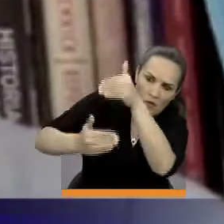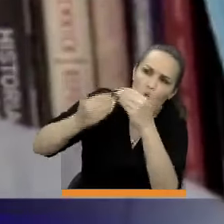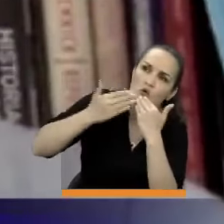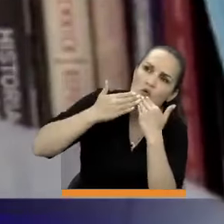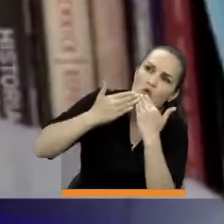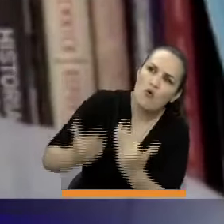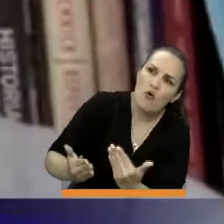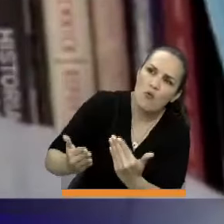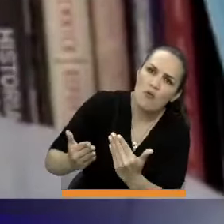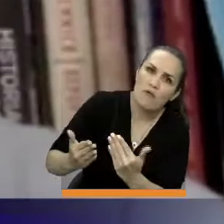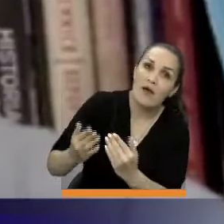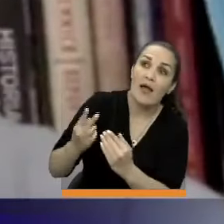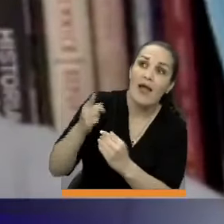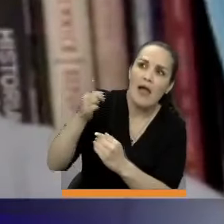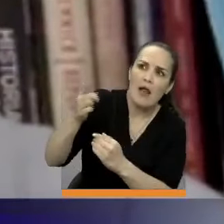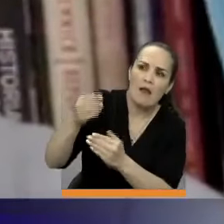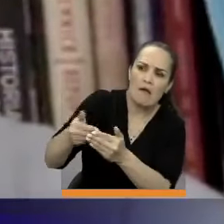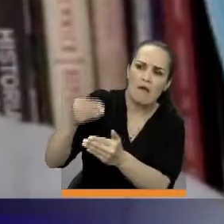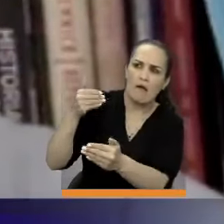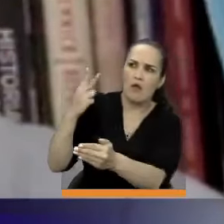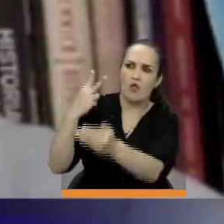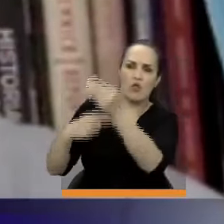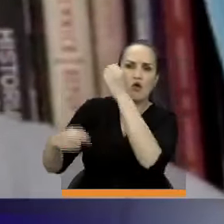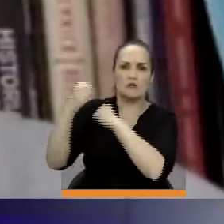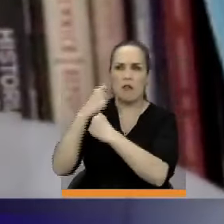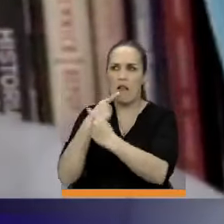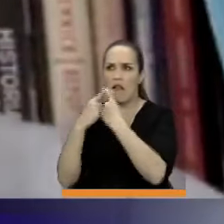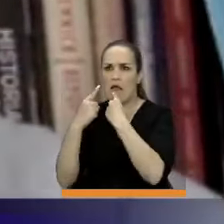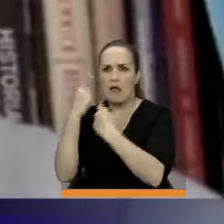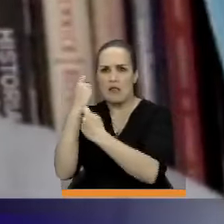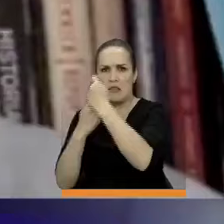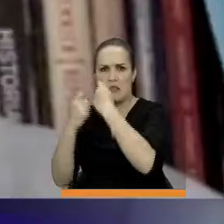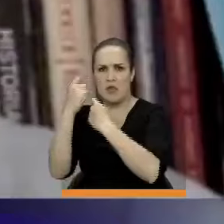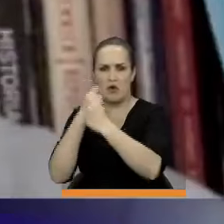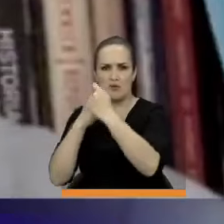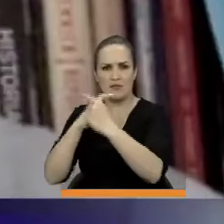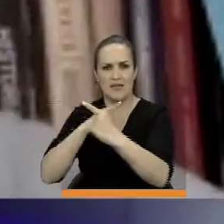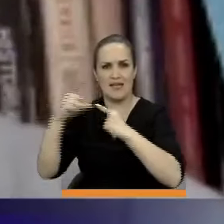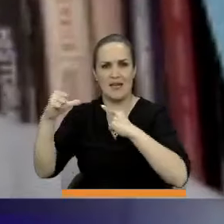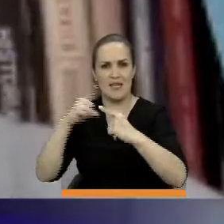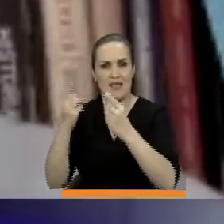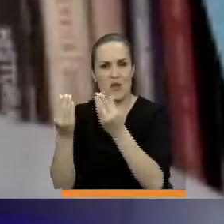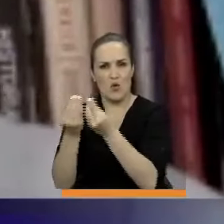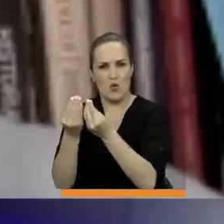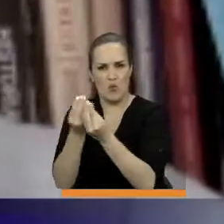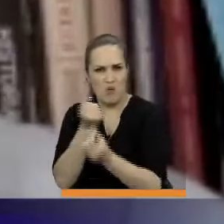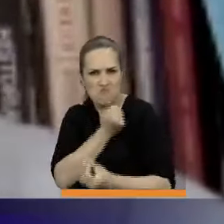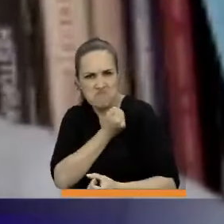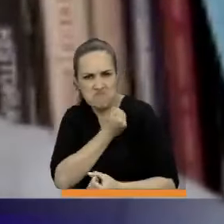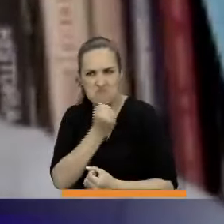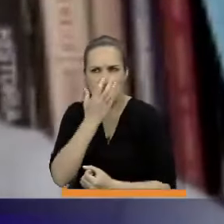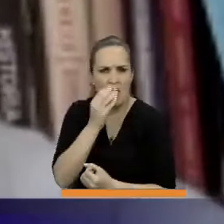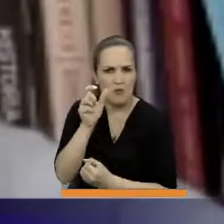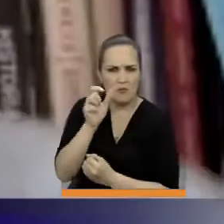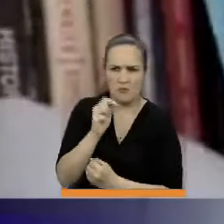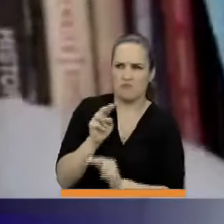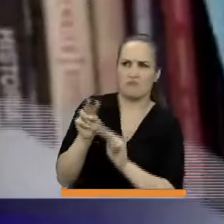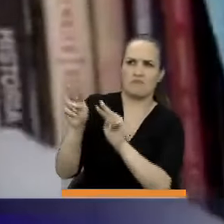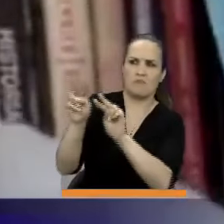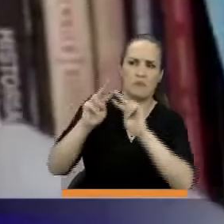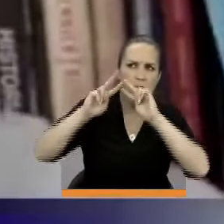casi 2 años negociando con miembros de los líderes de la pandilla MS-13, ¿no? Justo estábamos en